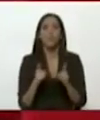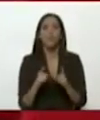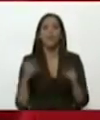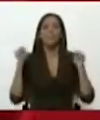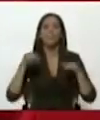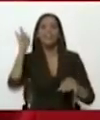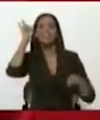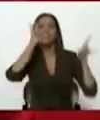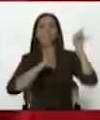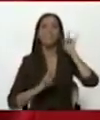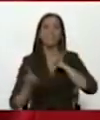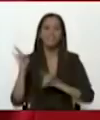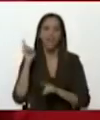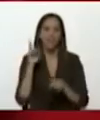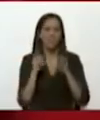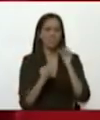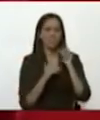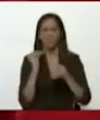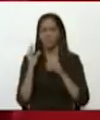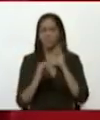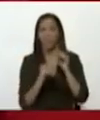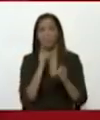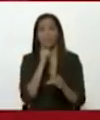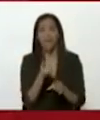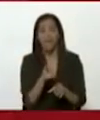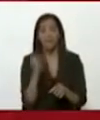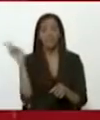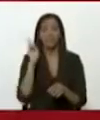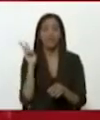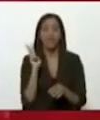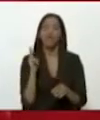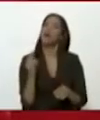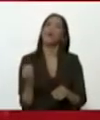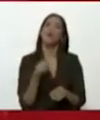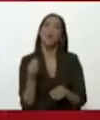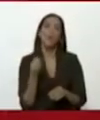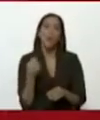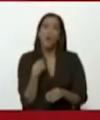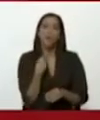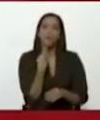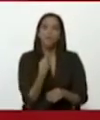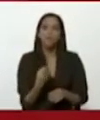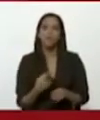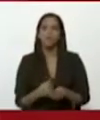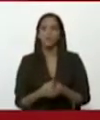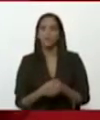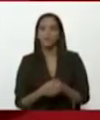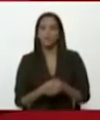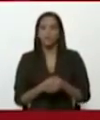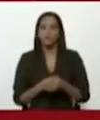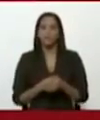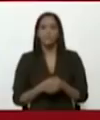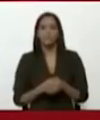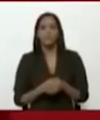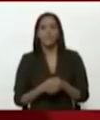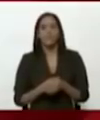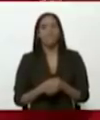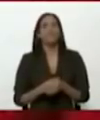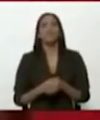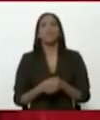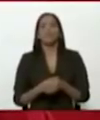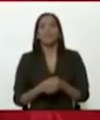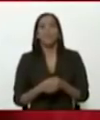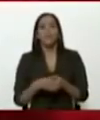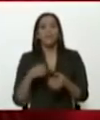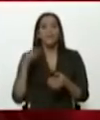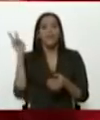satanizado a Venezuela, como cuando le decían que era la